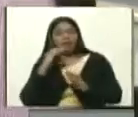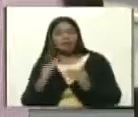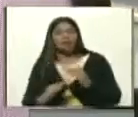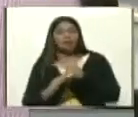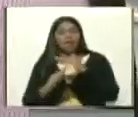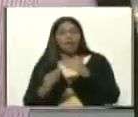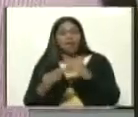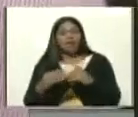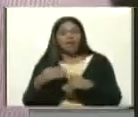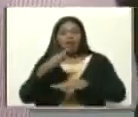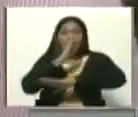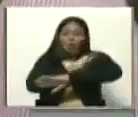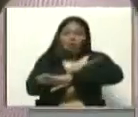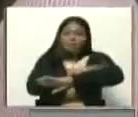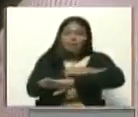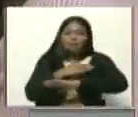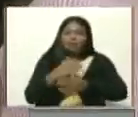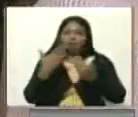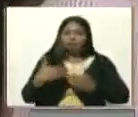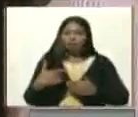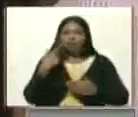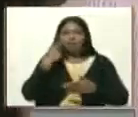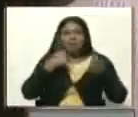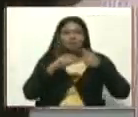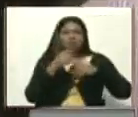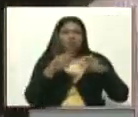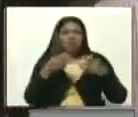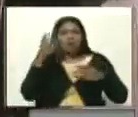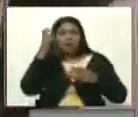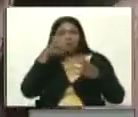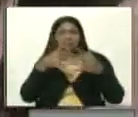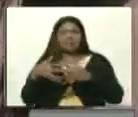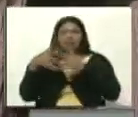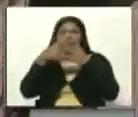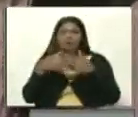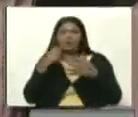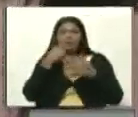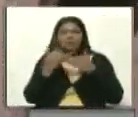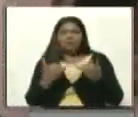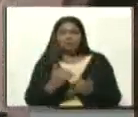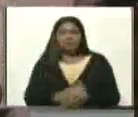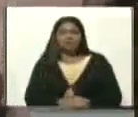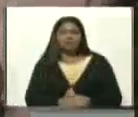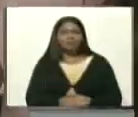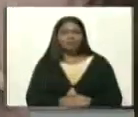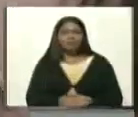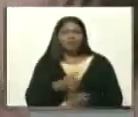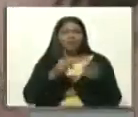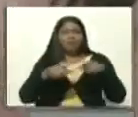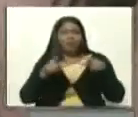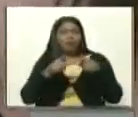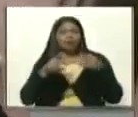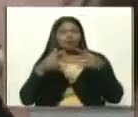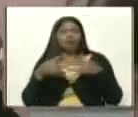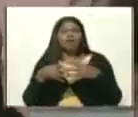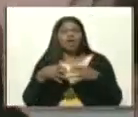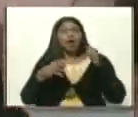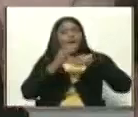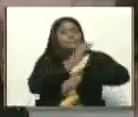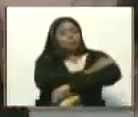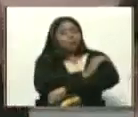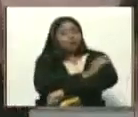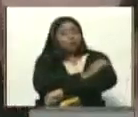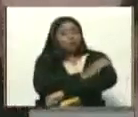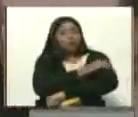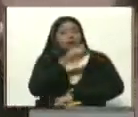no, Alex Saab, bueno, se vendió al gobierno de Estados Unidos. Y esto es paradójico porque hay sectores de oposición, algunos dirigentes opositores, ¿no?